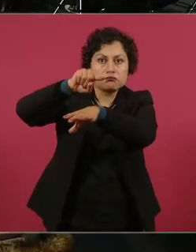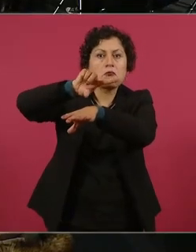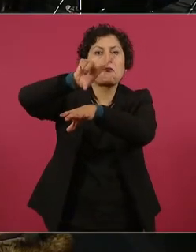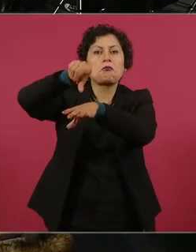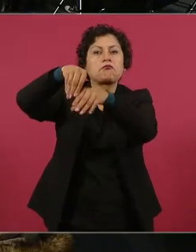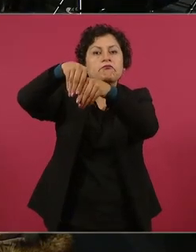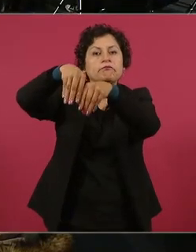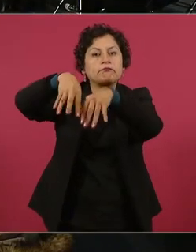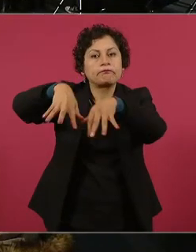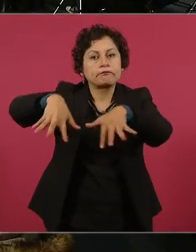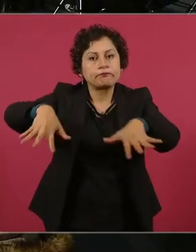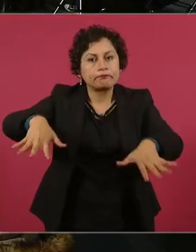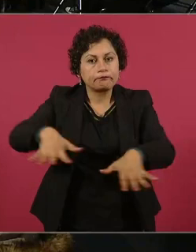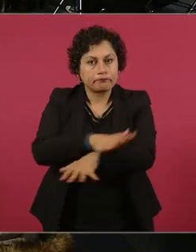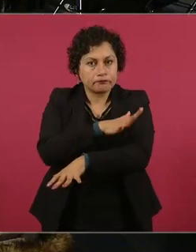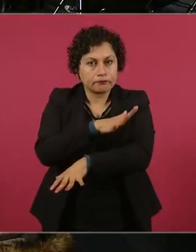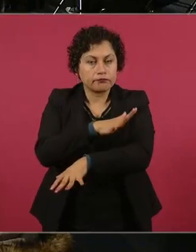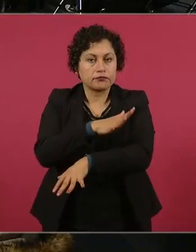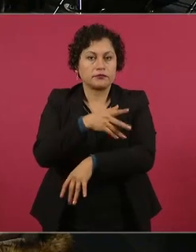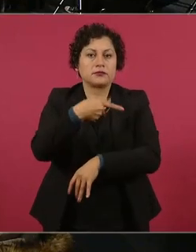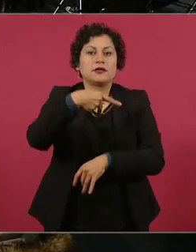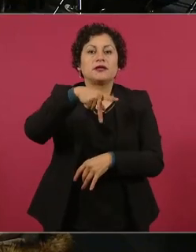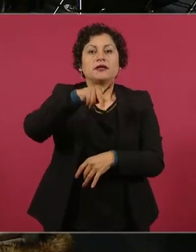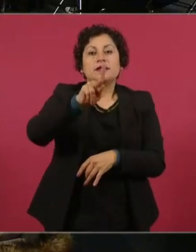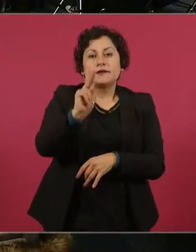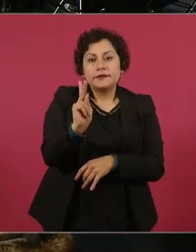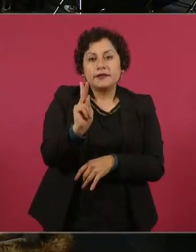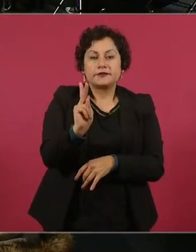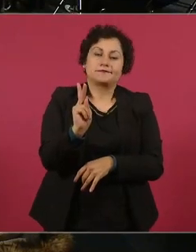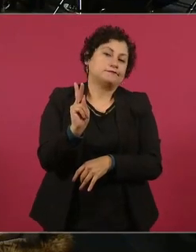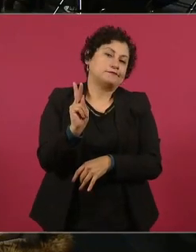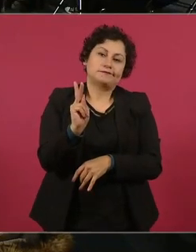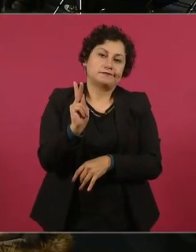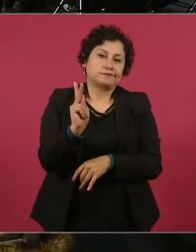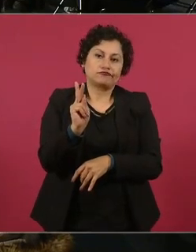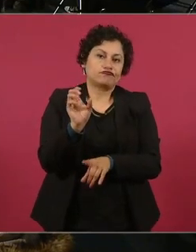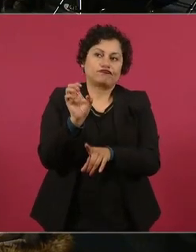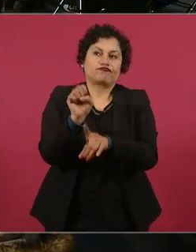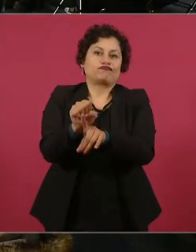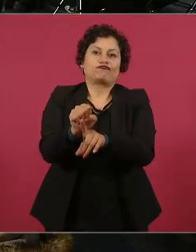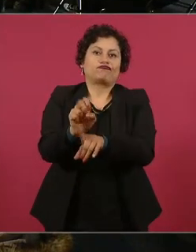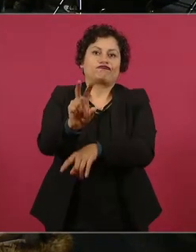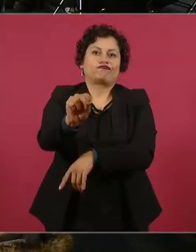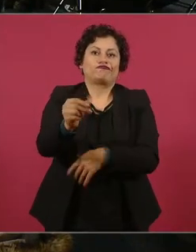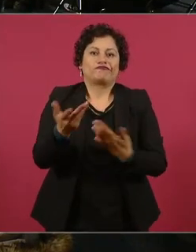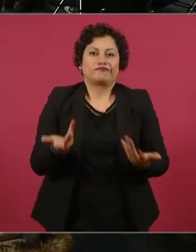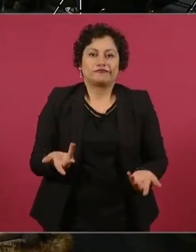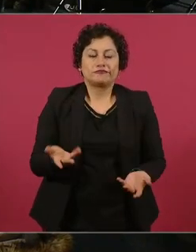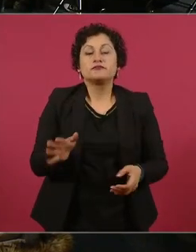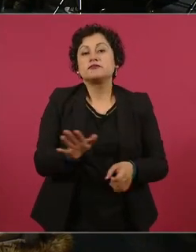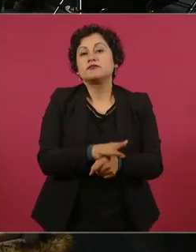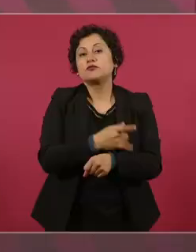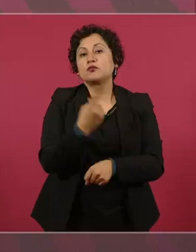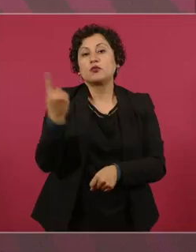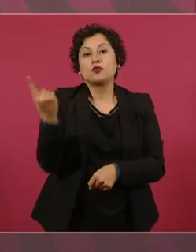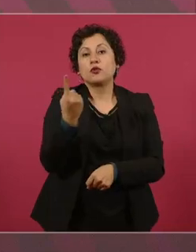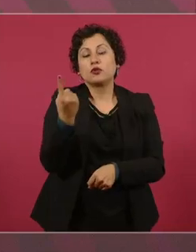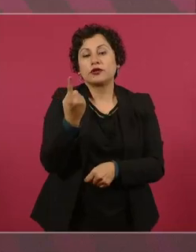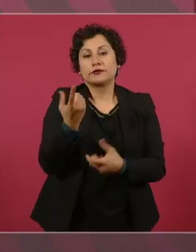No, se logró porque incluso